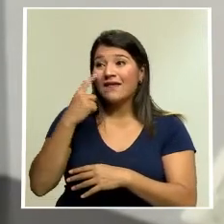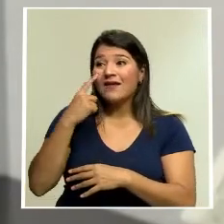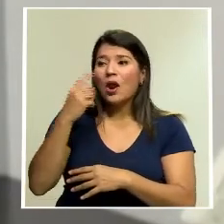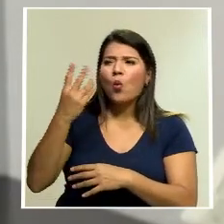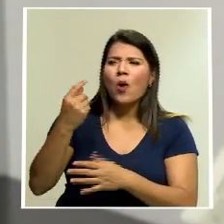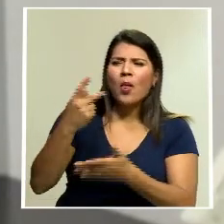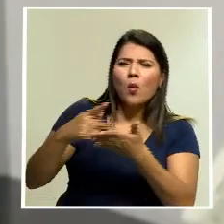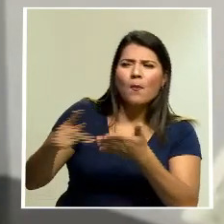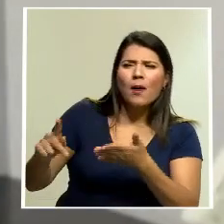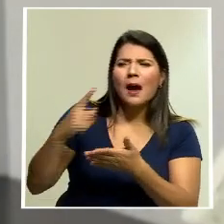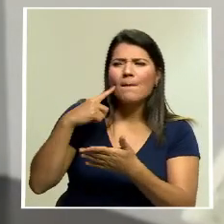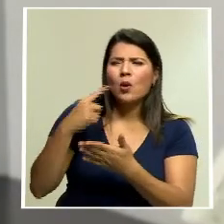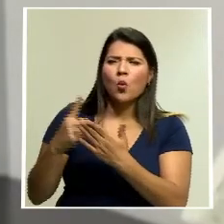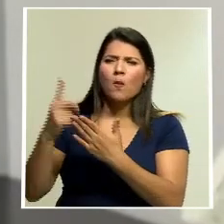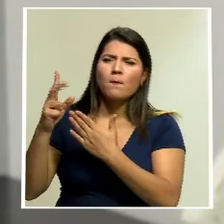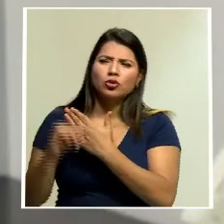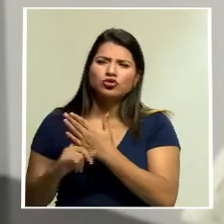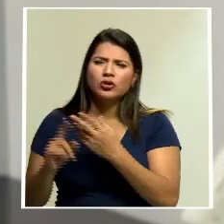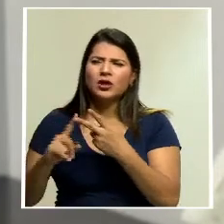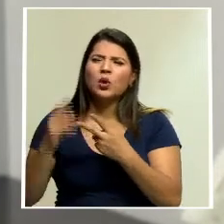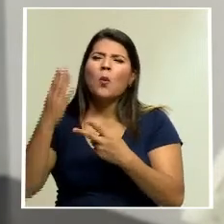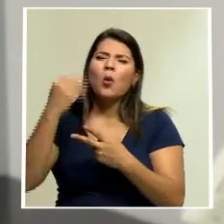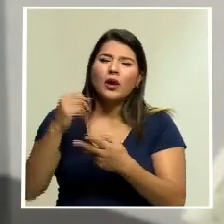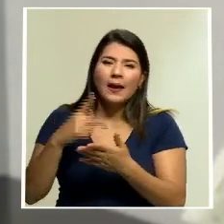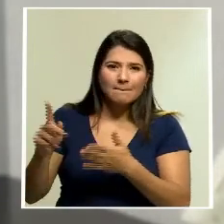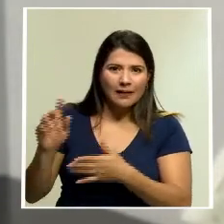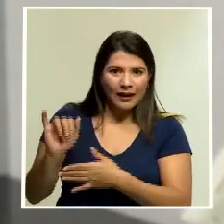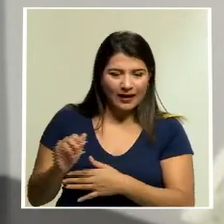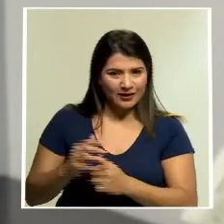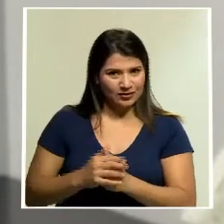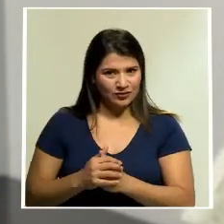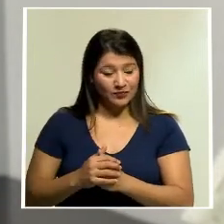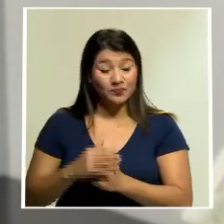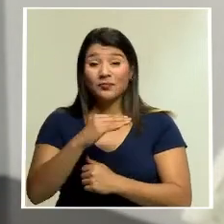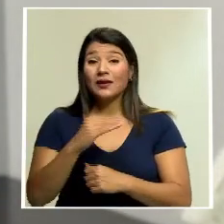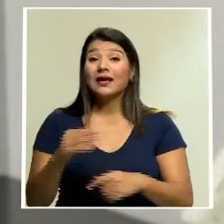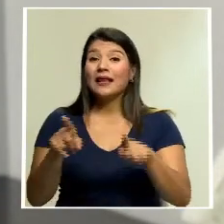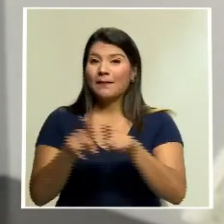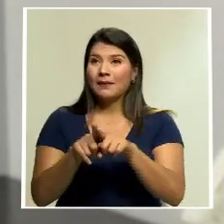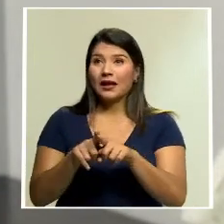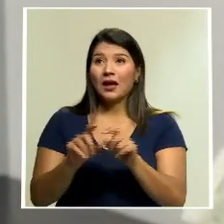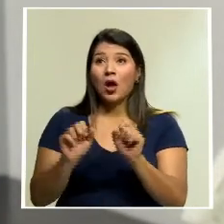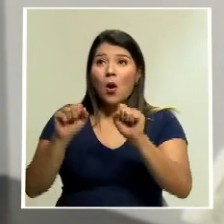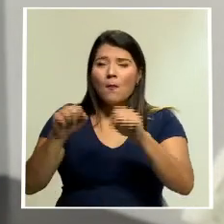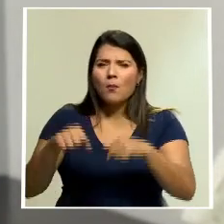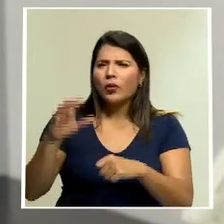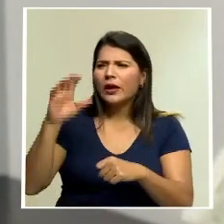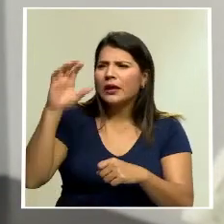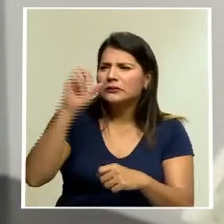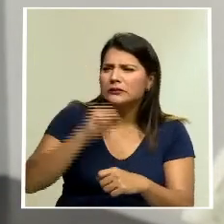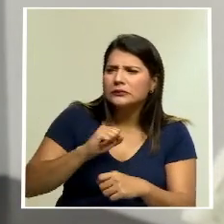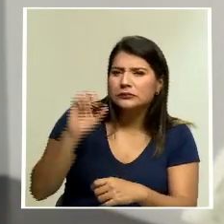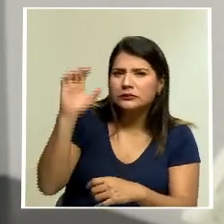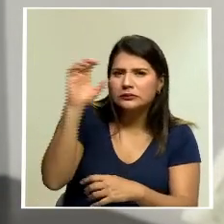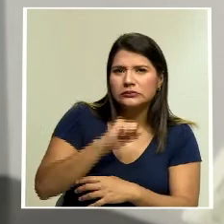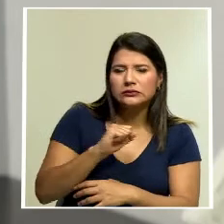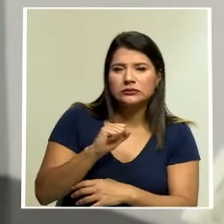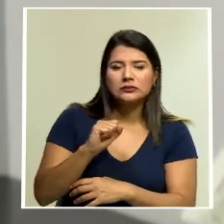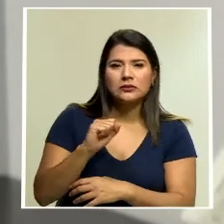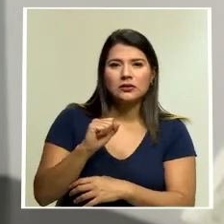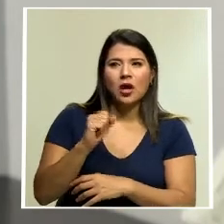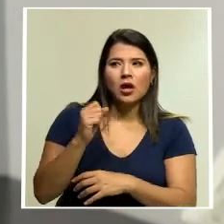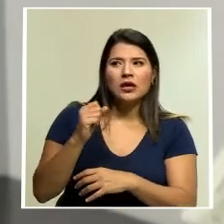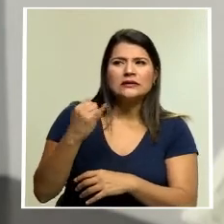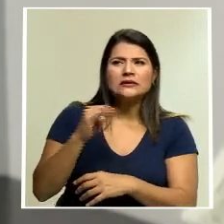pagando por una obra, por qué se está pagando por esa obra, pero además de eso, poder identificar